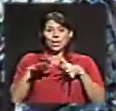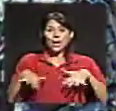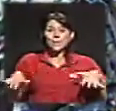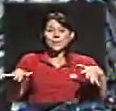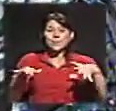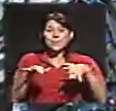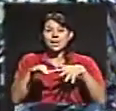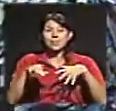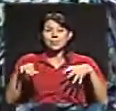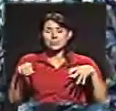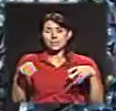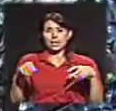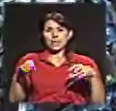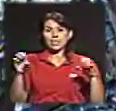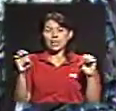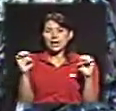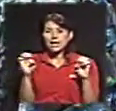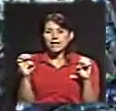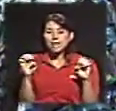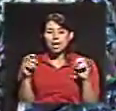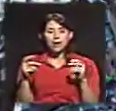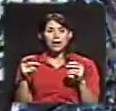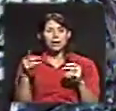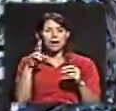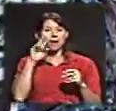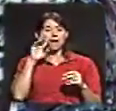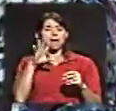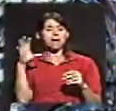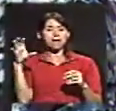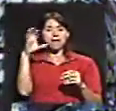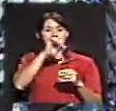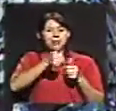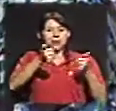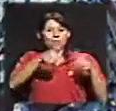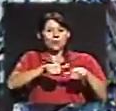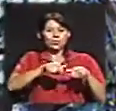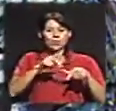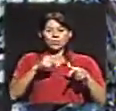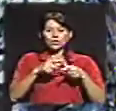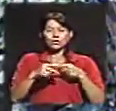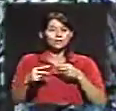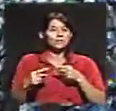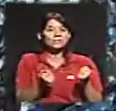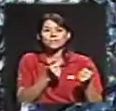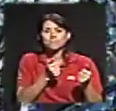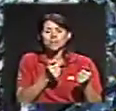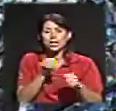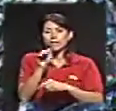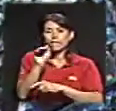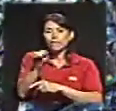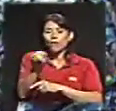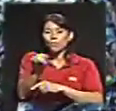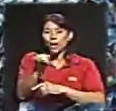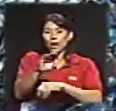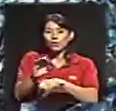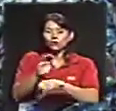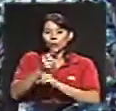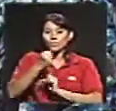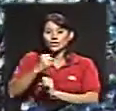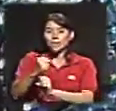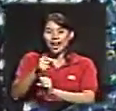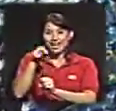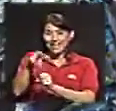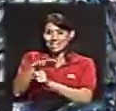inmediata al conocer el acuerdo y informa al Consejo Municipal de que no se puede, digamos, concesionar esa